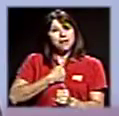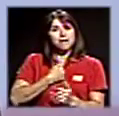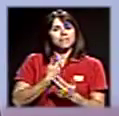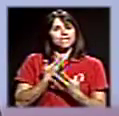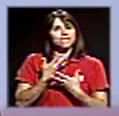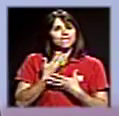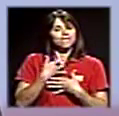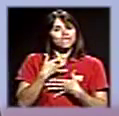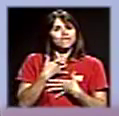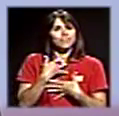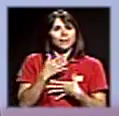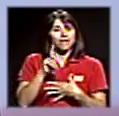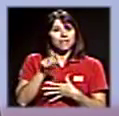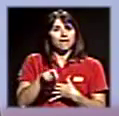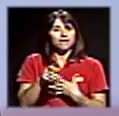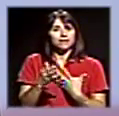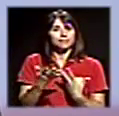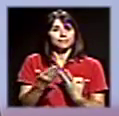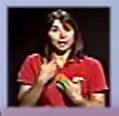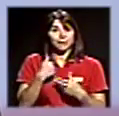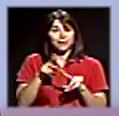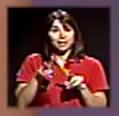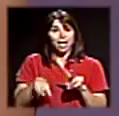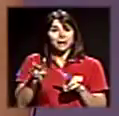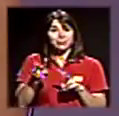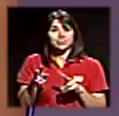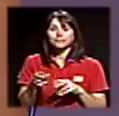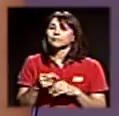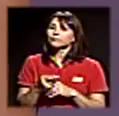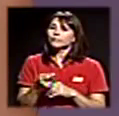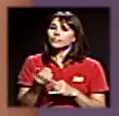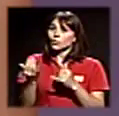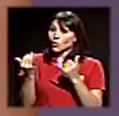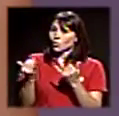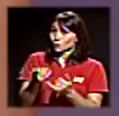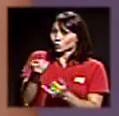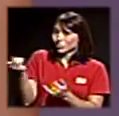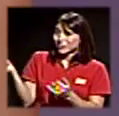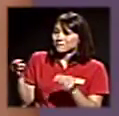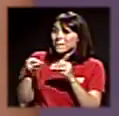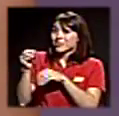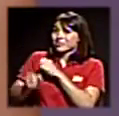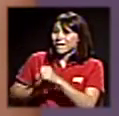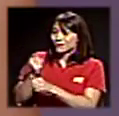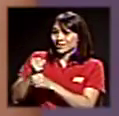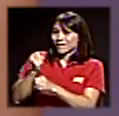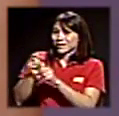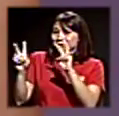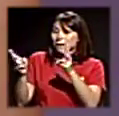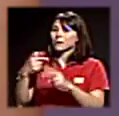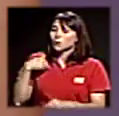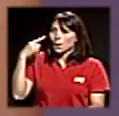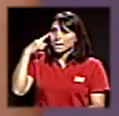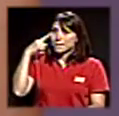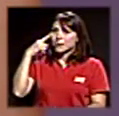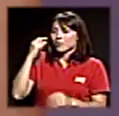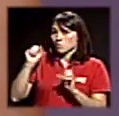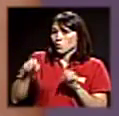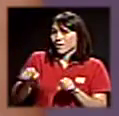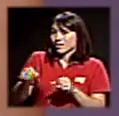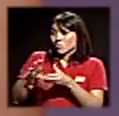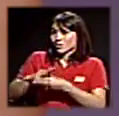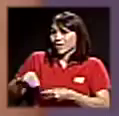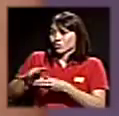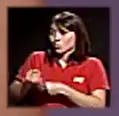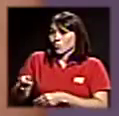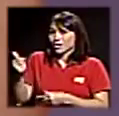salir, debe de tener sus ventajas. Ahora ustedes que tienen más años de estar trabajando ese tema, me imagino que pueden contarnos